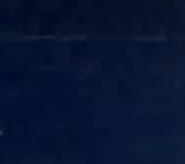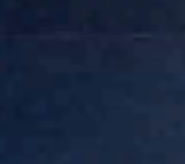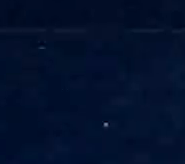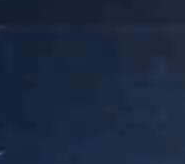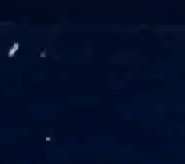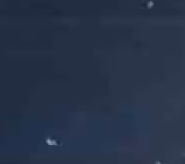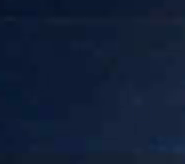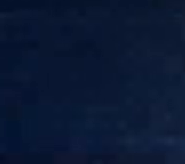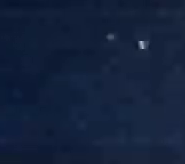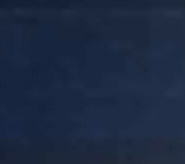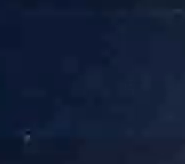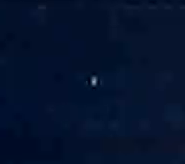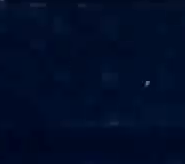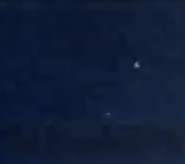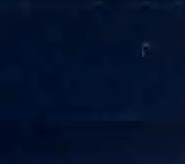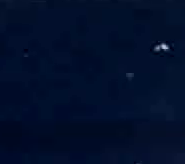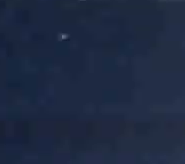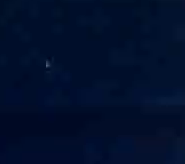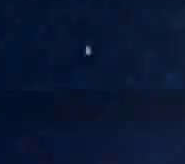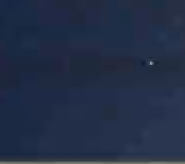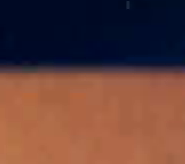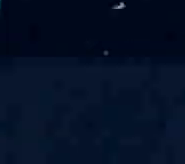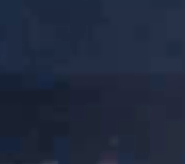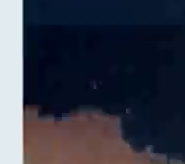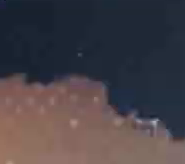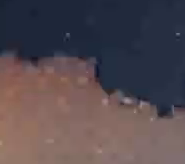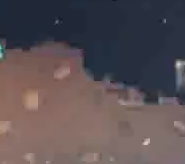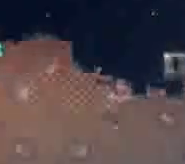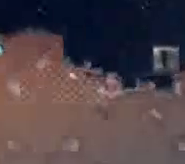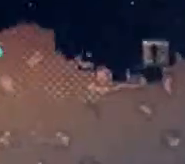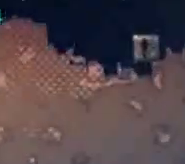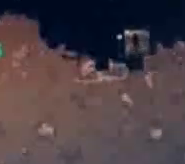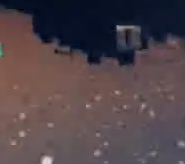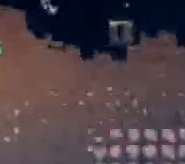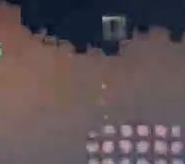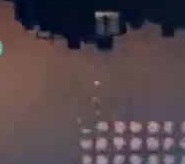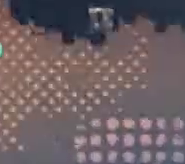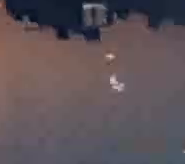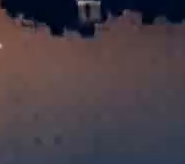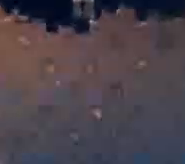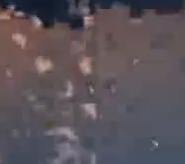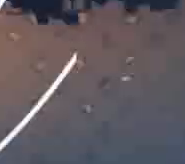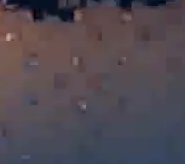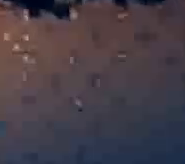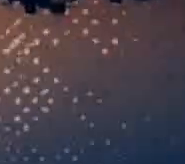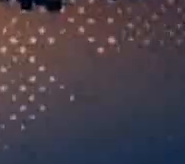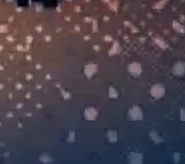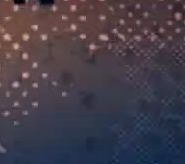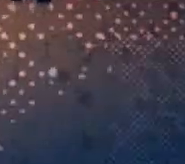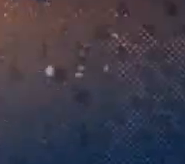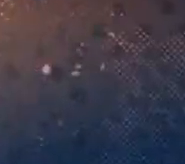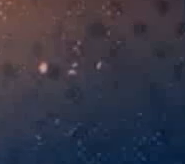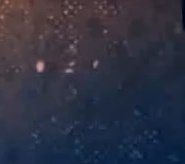Montevideo se enciende entre verde y cemento, la fauna se revuelve, historias cotidianas en un puzzle diferente, hablando la gente se